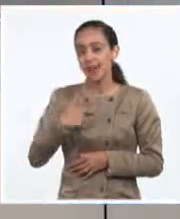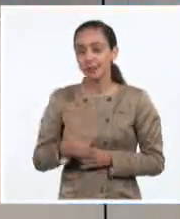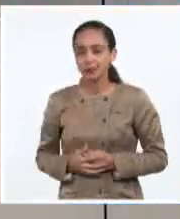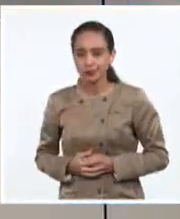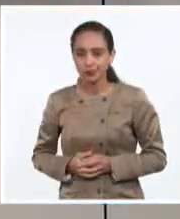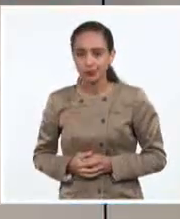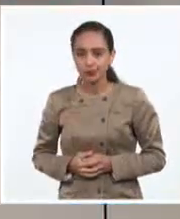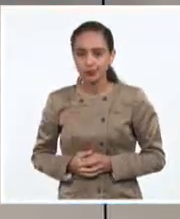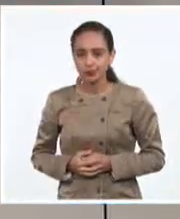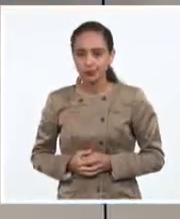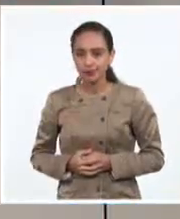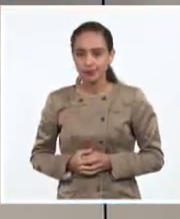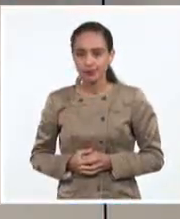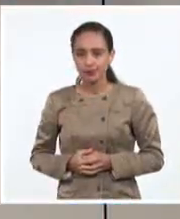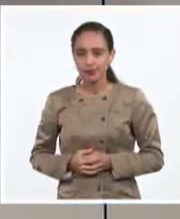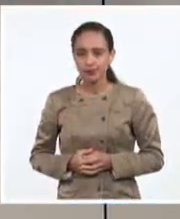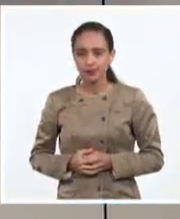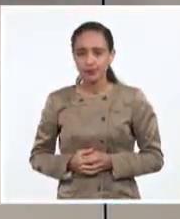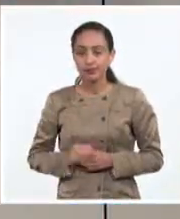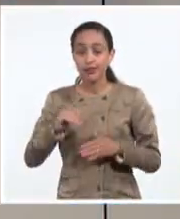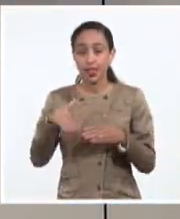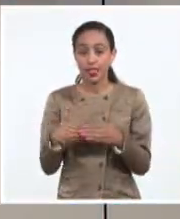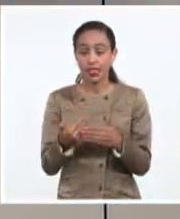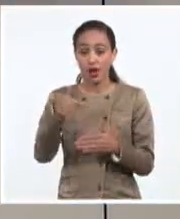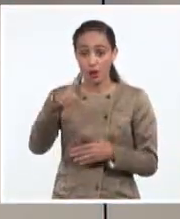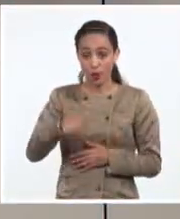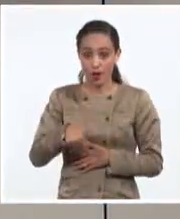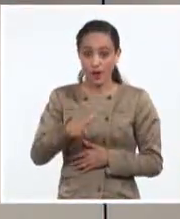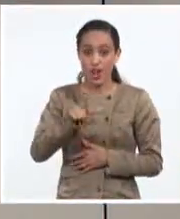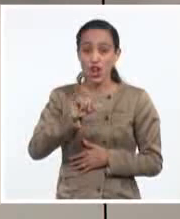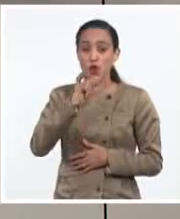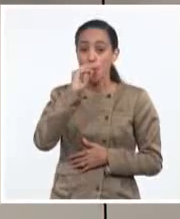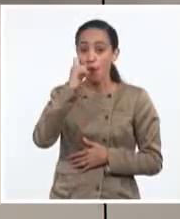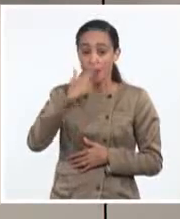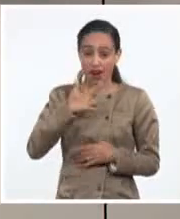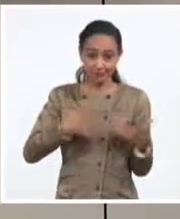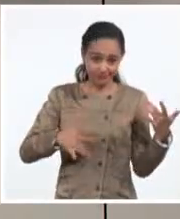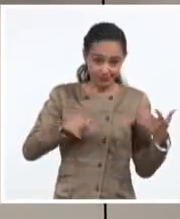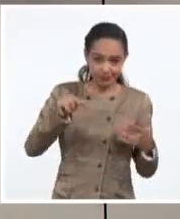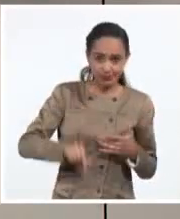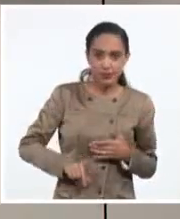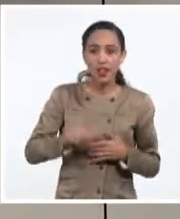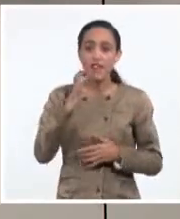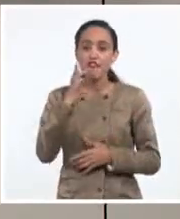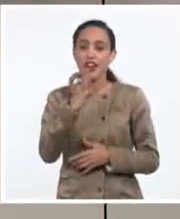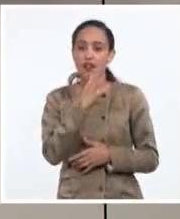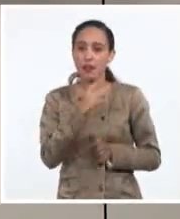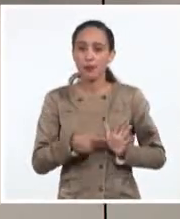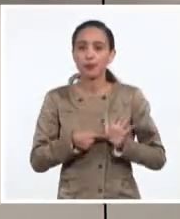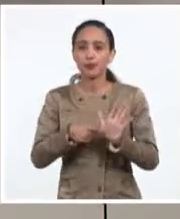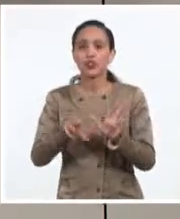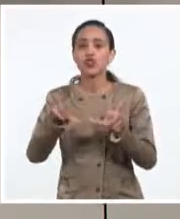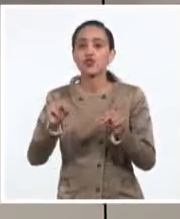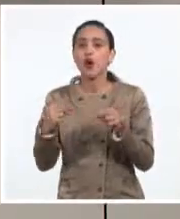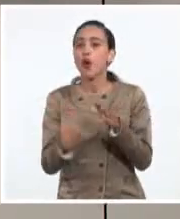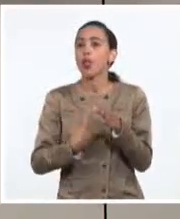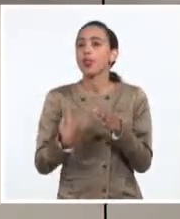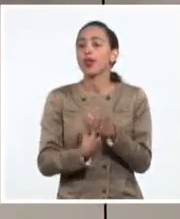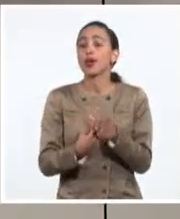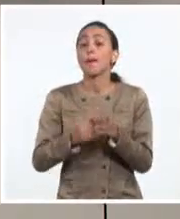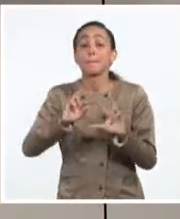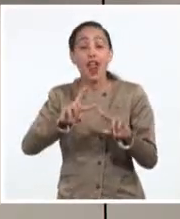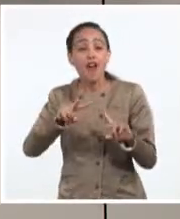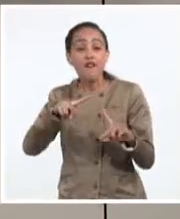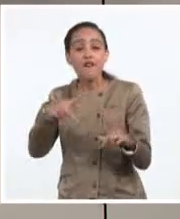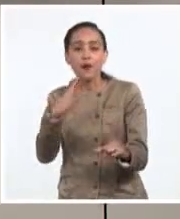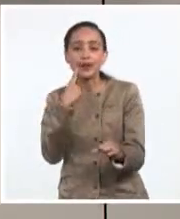Alonso. Este jueves, Liuba María Evia presentará desde su perfil de Facebook el nuevo disco Para Volverte a Ver